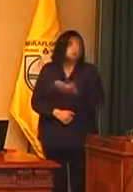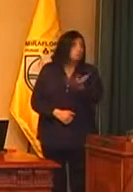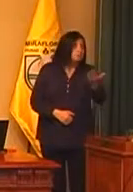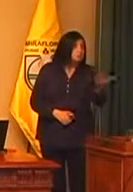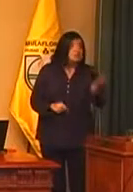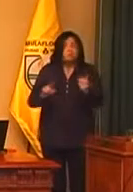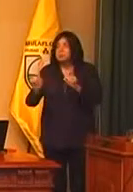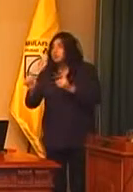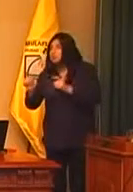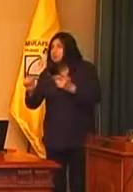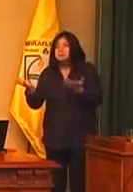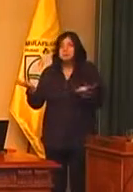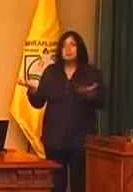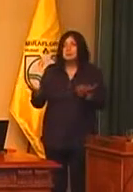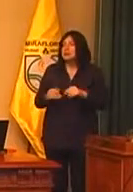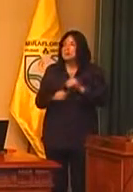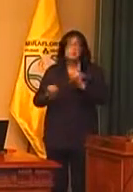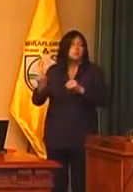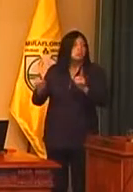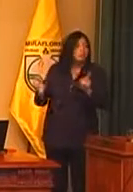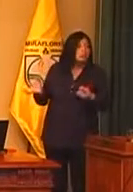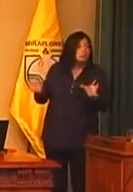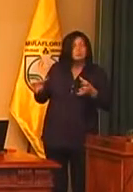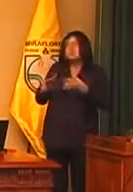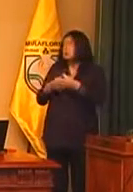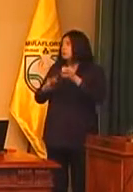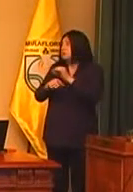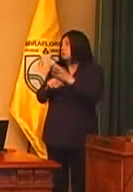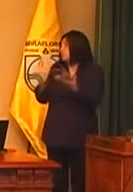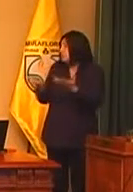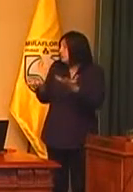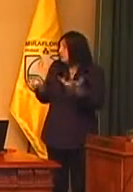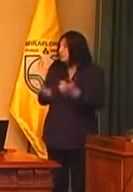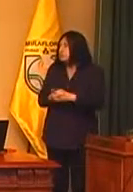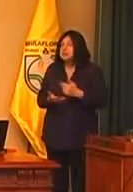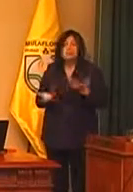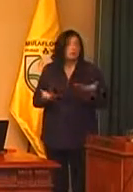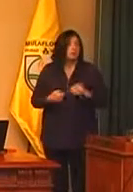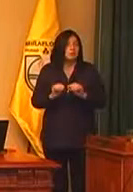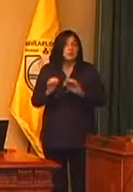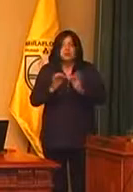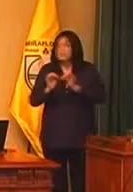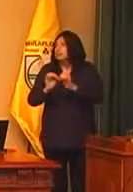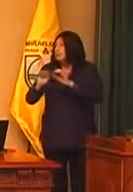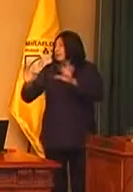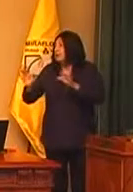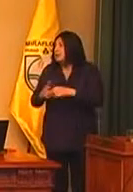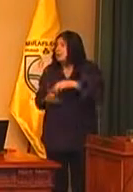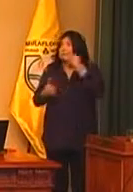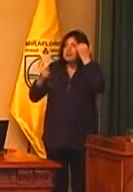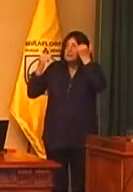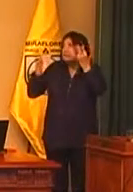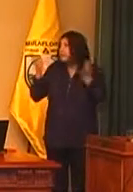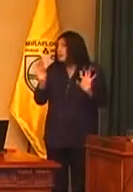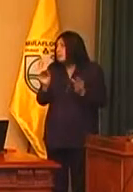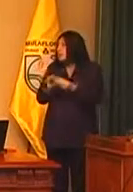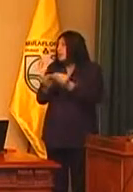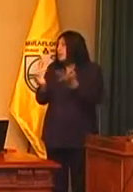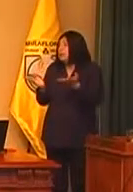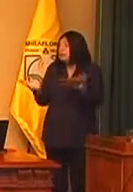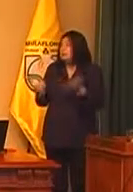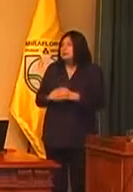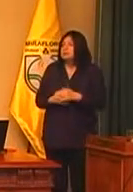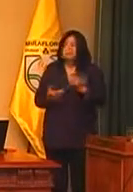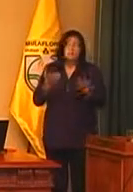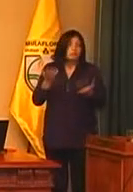alguna pregunta de algún miembro del consejo que quisiera algún esclarecimiento, alguna idea adicional.